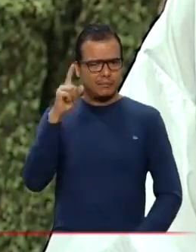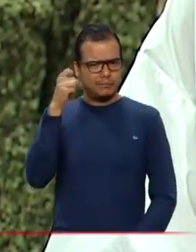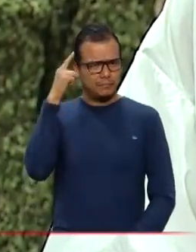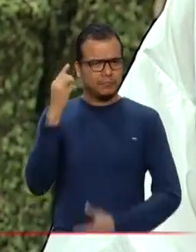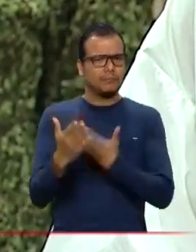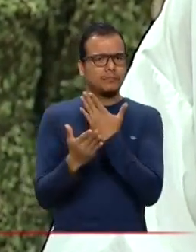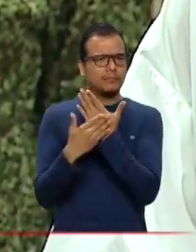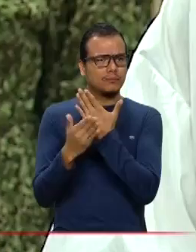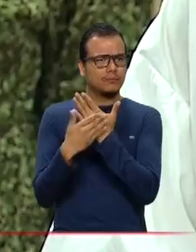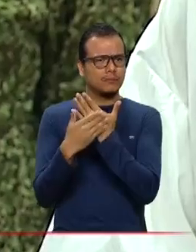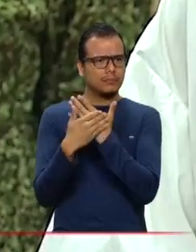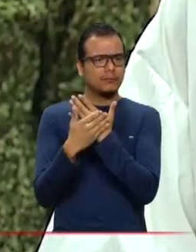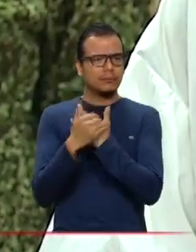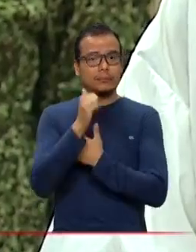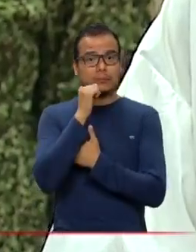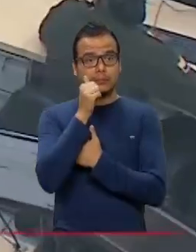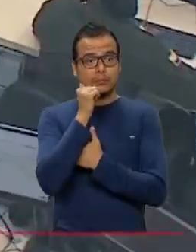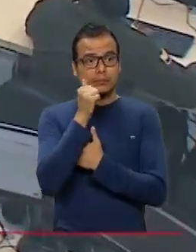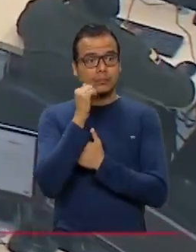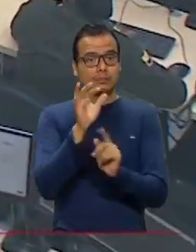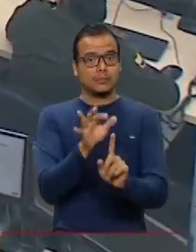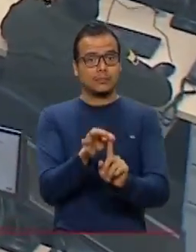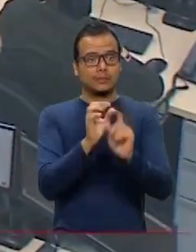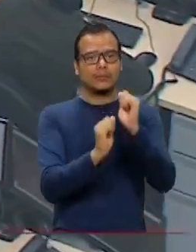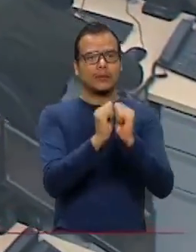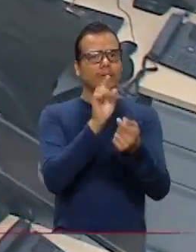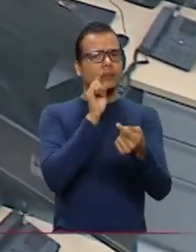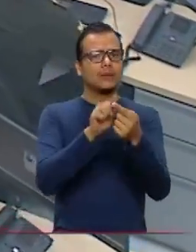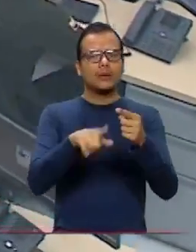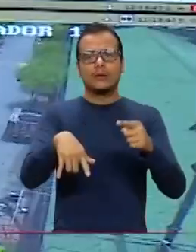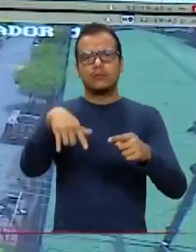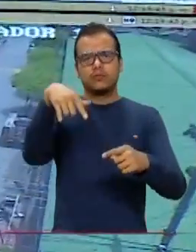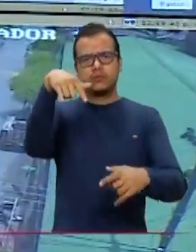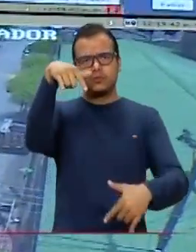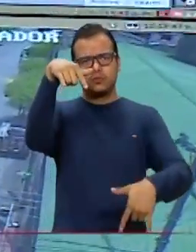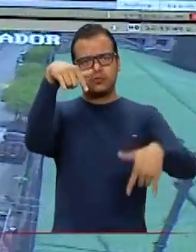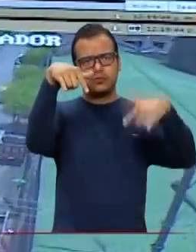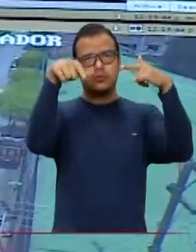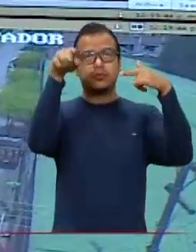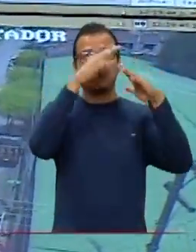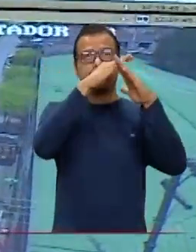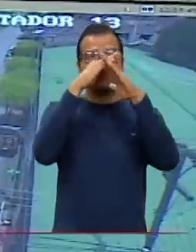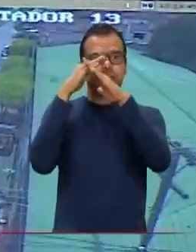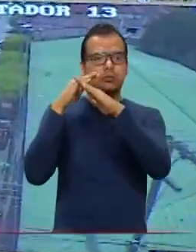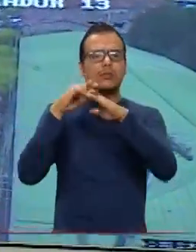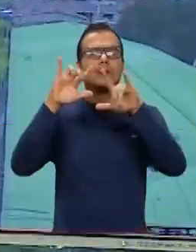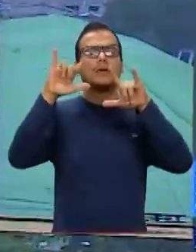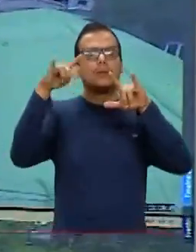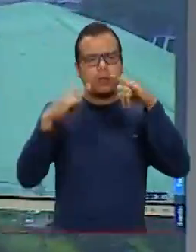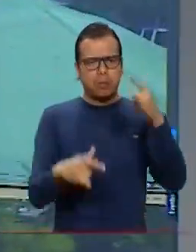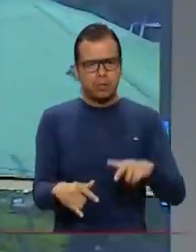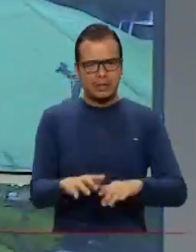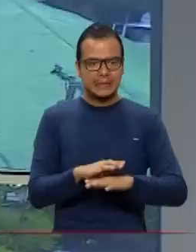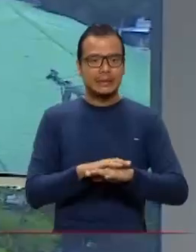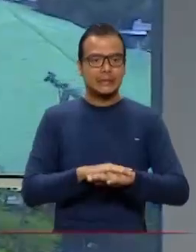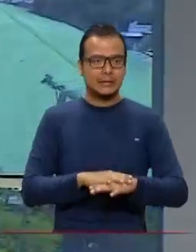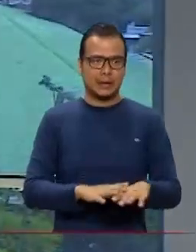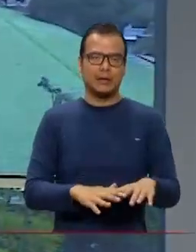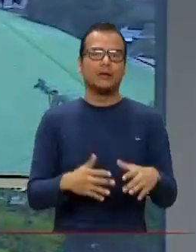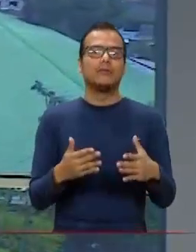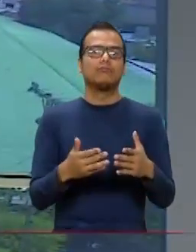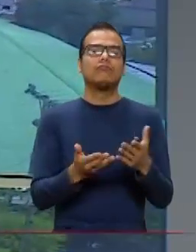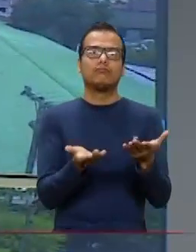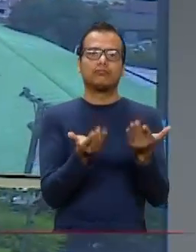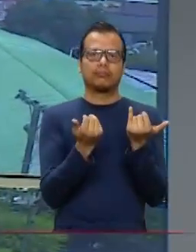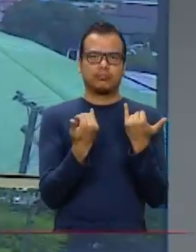el día de mañana los sistemas antidrones tan indispensables en estas condiciones en el país van a